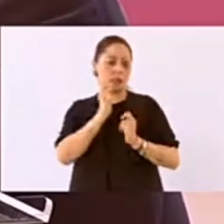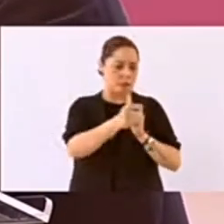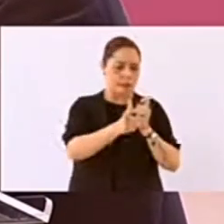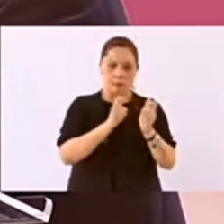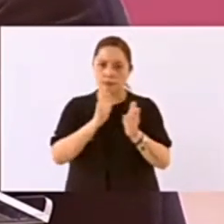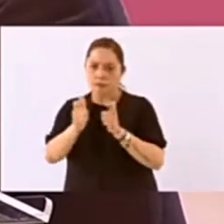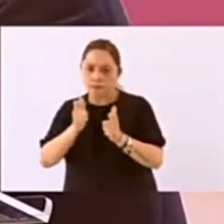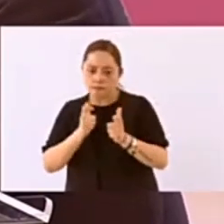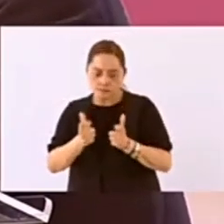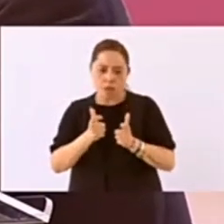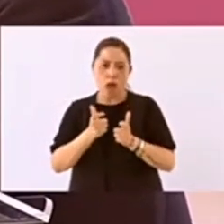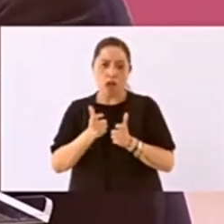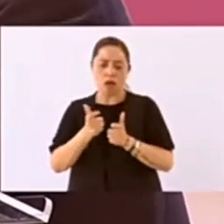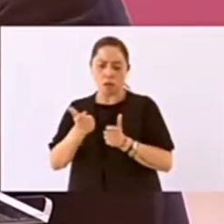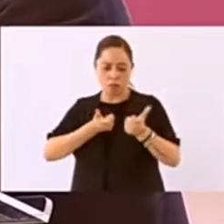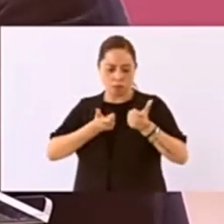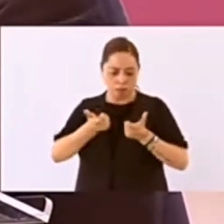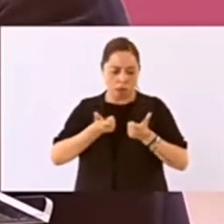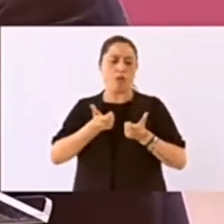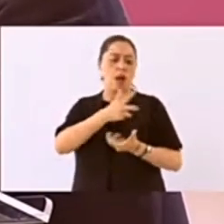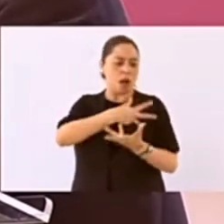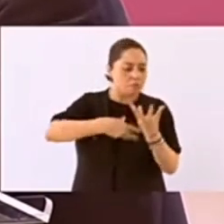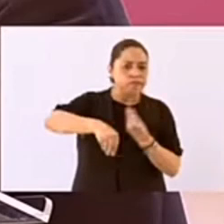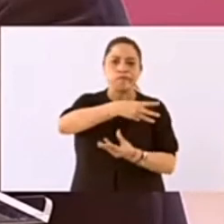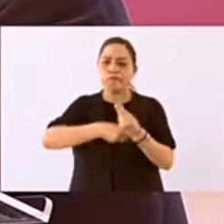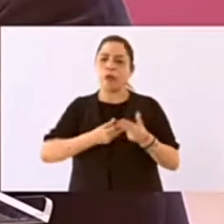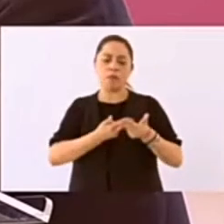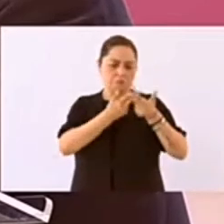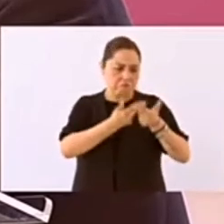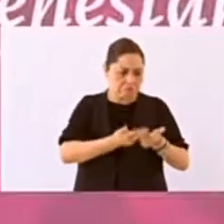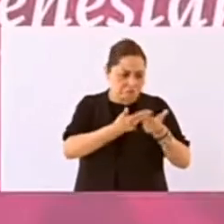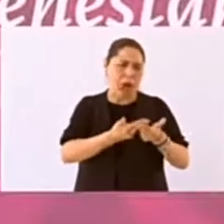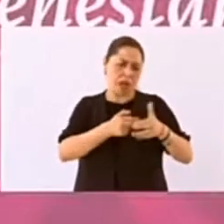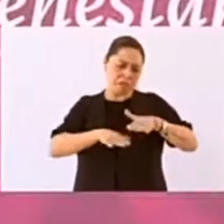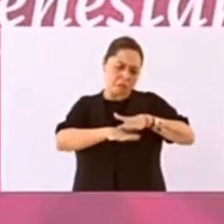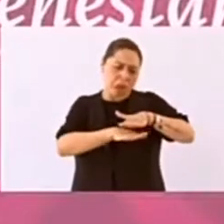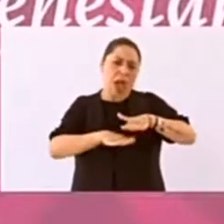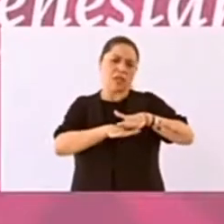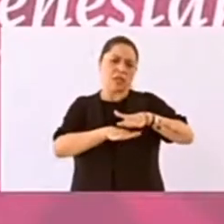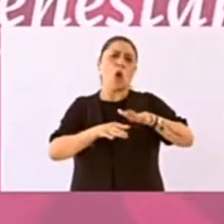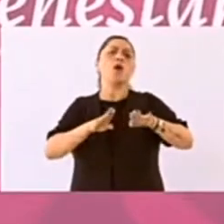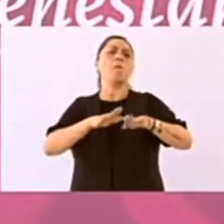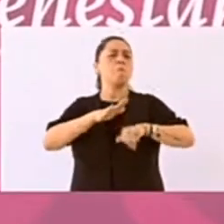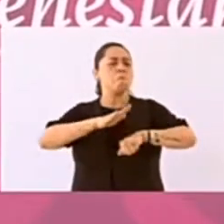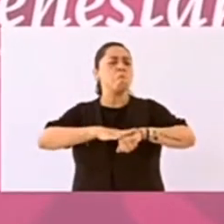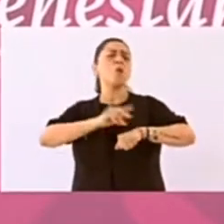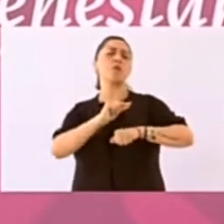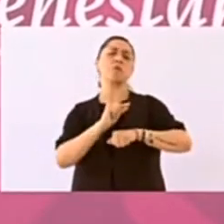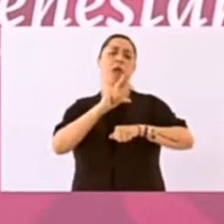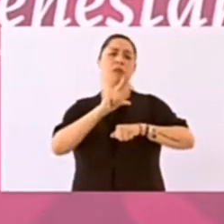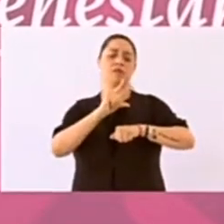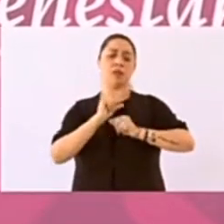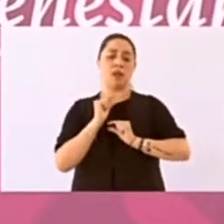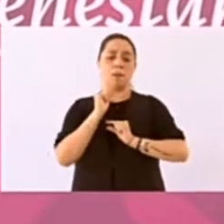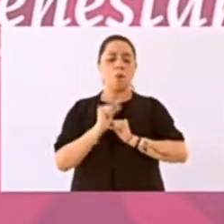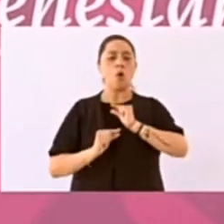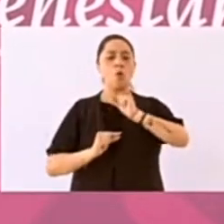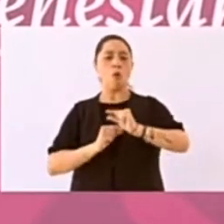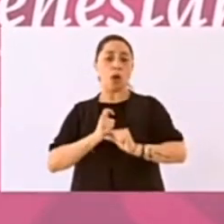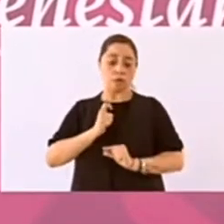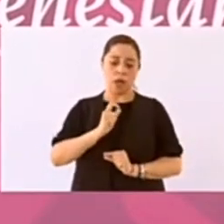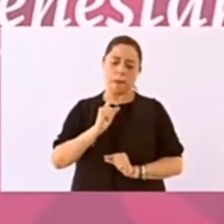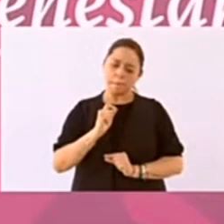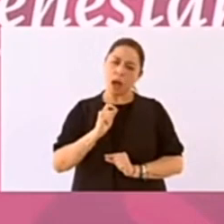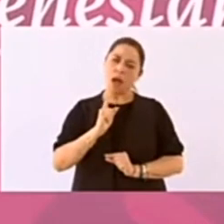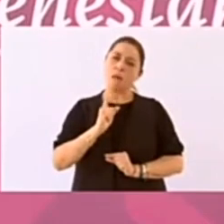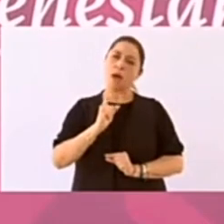para lo básico y para algo más, que siga aumentando el salario. En lo que a